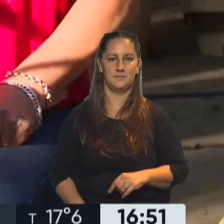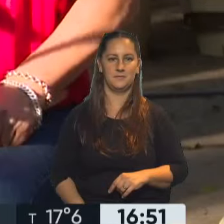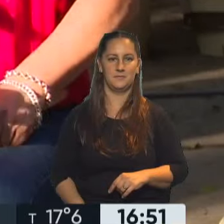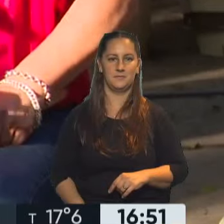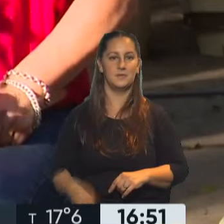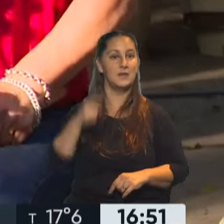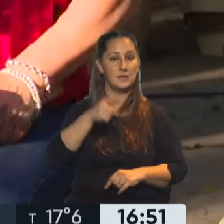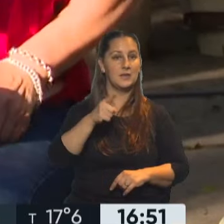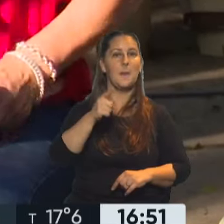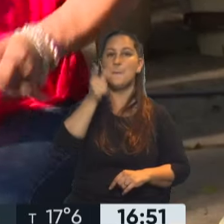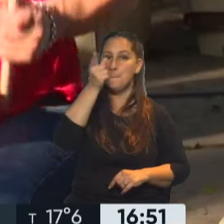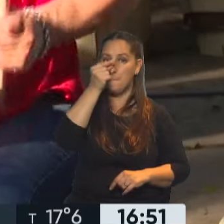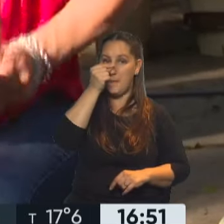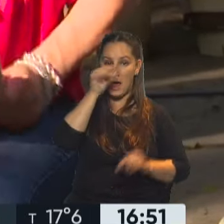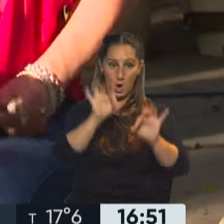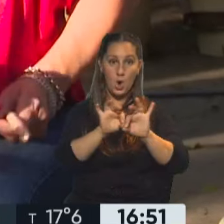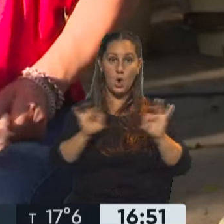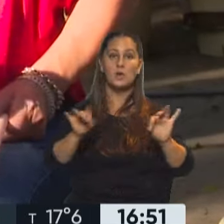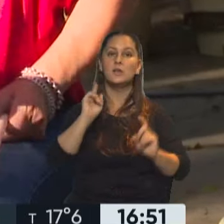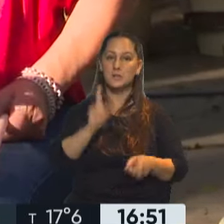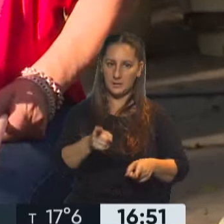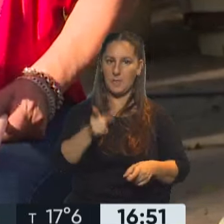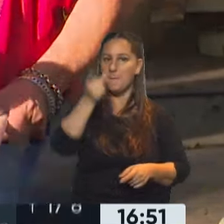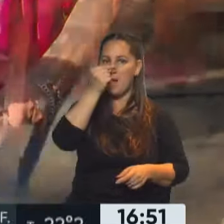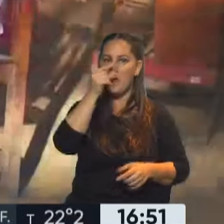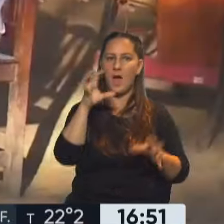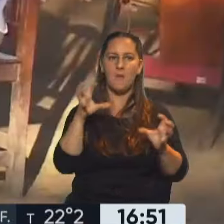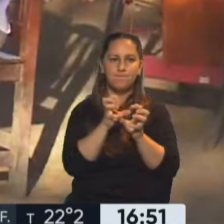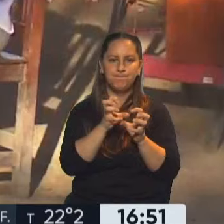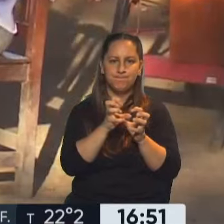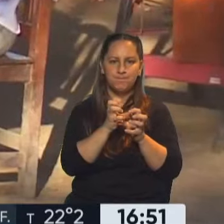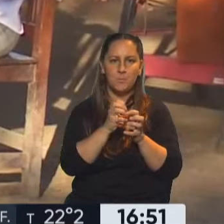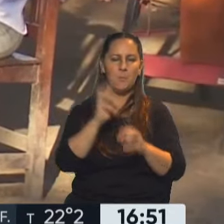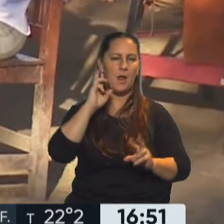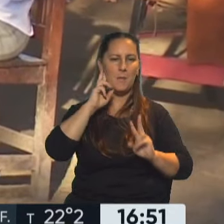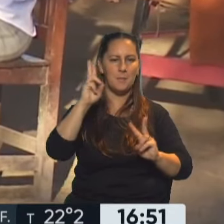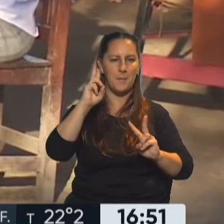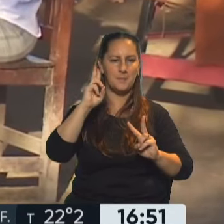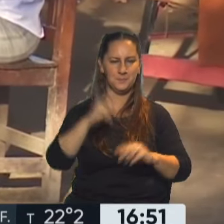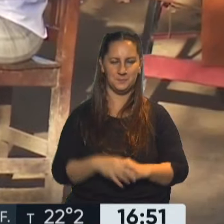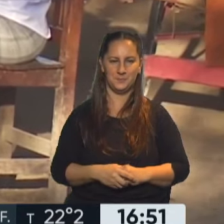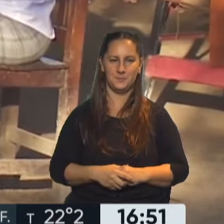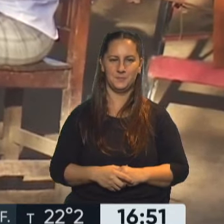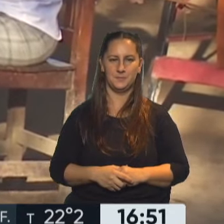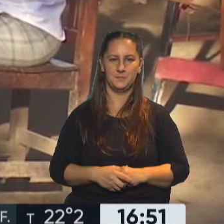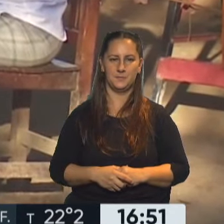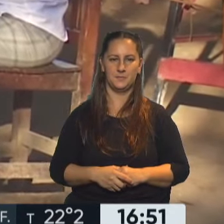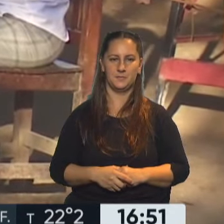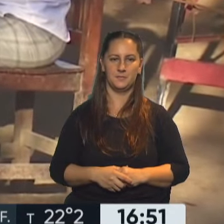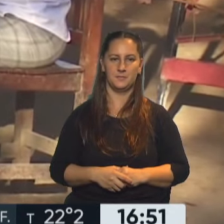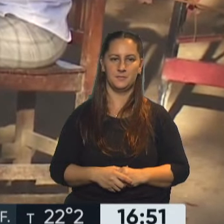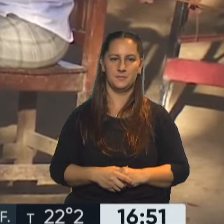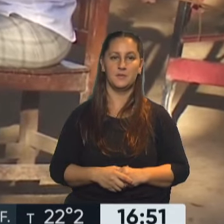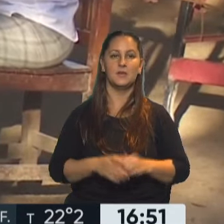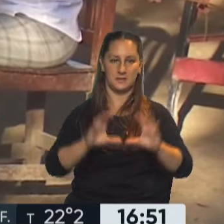tiene que ser, y hasta el palillo que se utiliza tiene que ser madera compacta para que hagan juego. Cuando tiene el